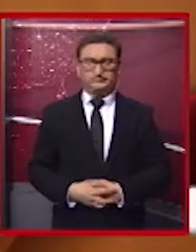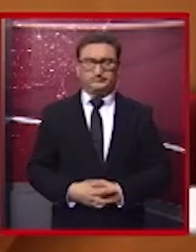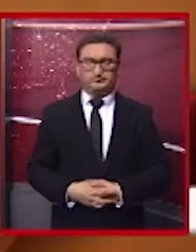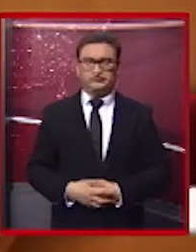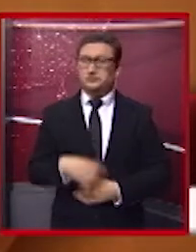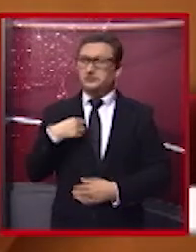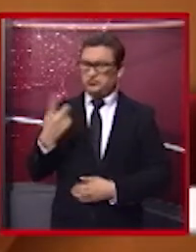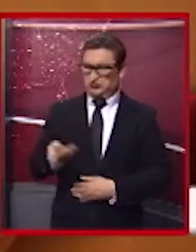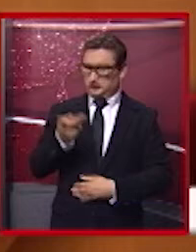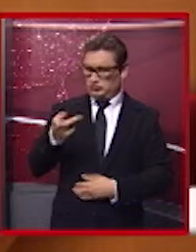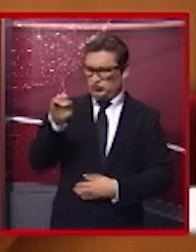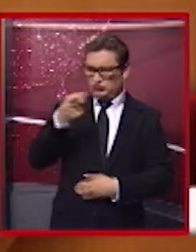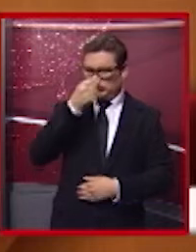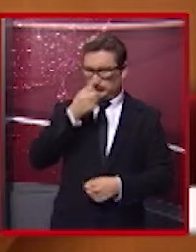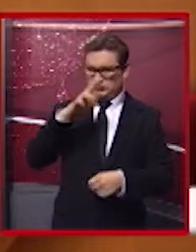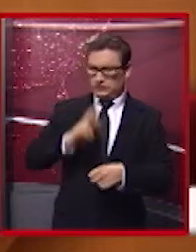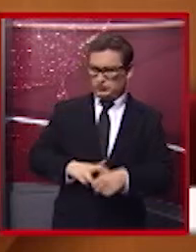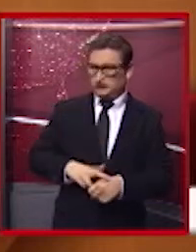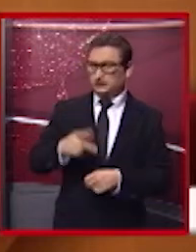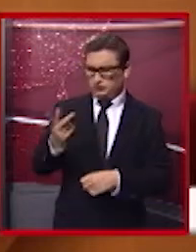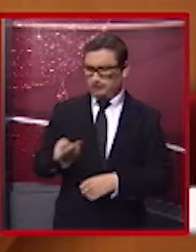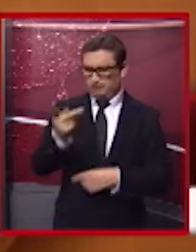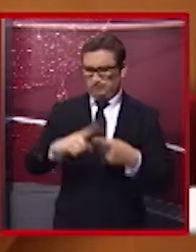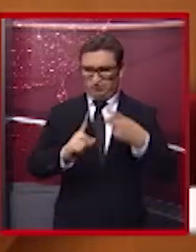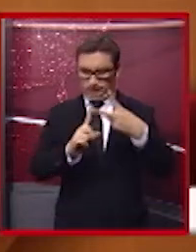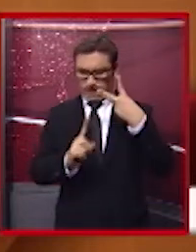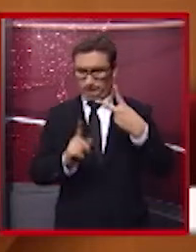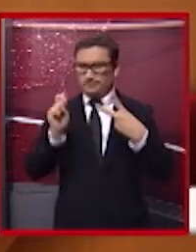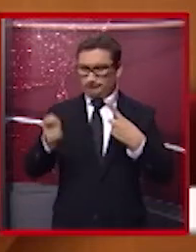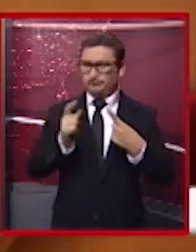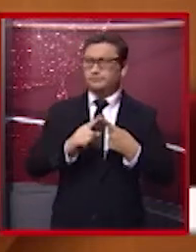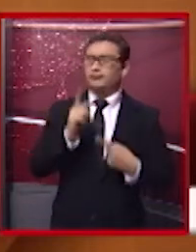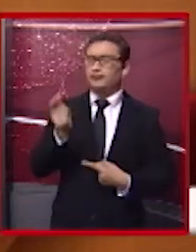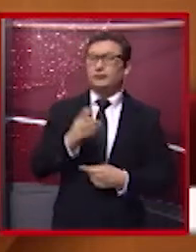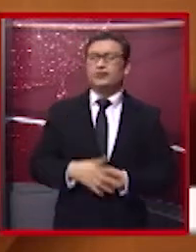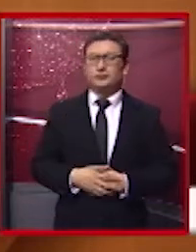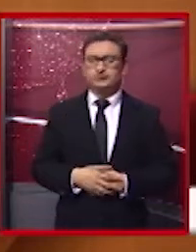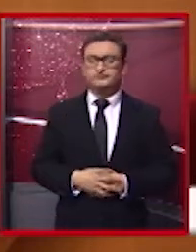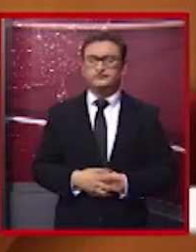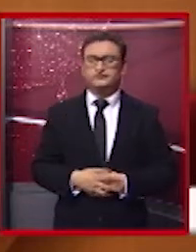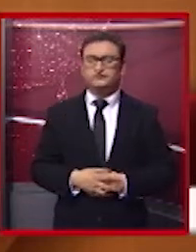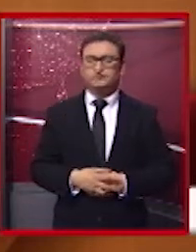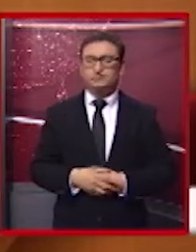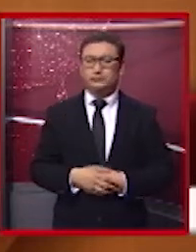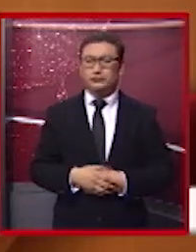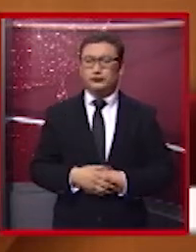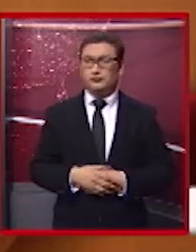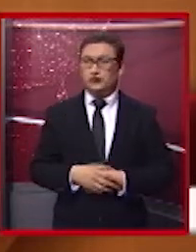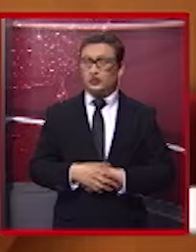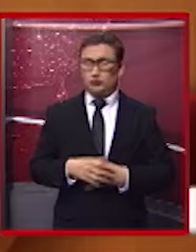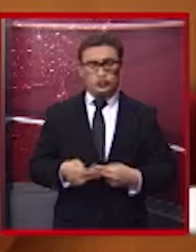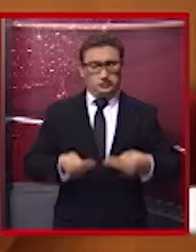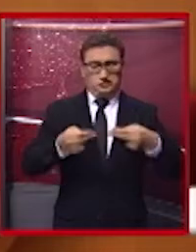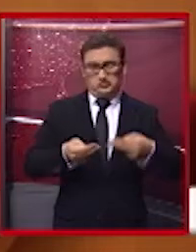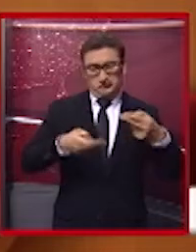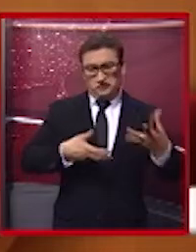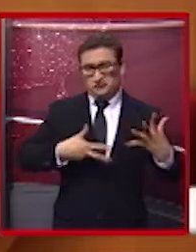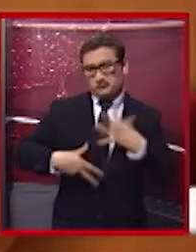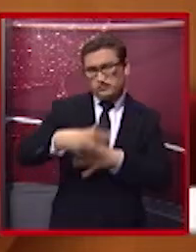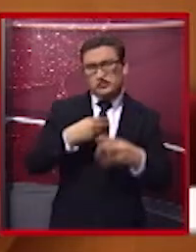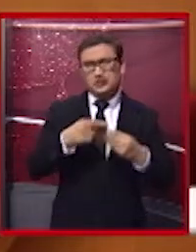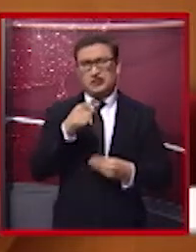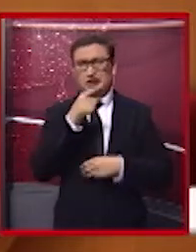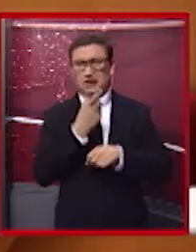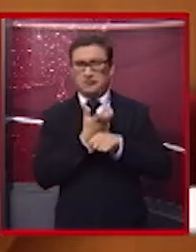2 preguntas para usted, señor secretario. ¿Cuáles considera que son los mayores logros de este fin de negociaciones comerciales con